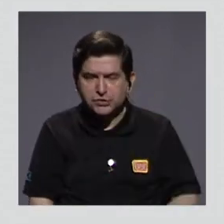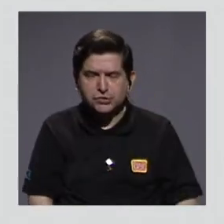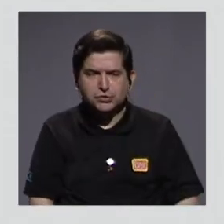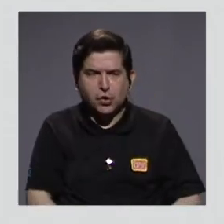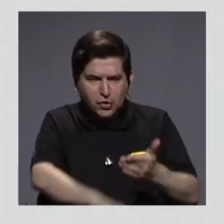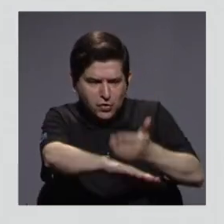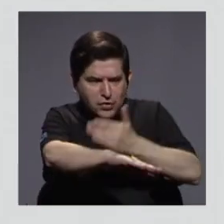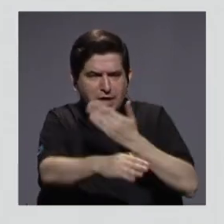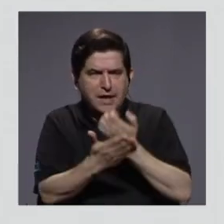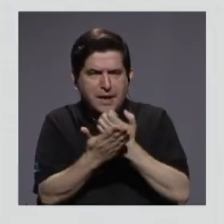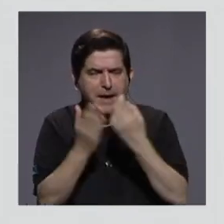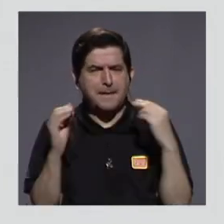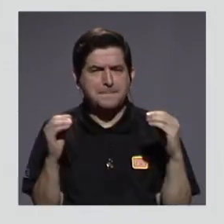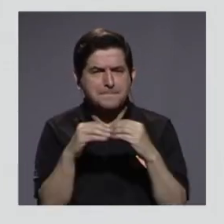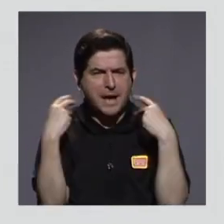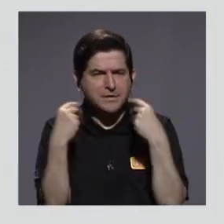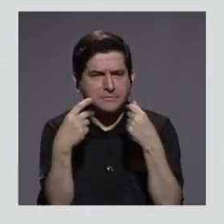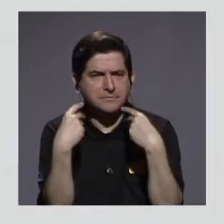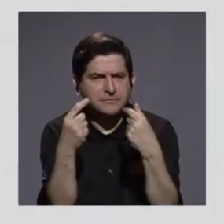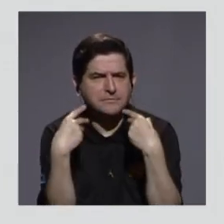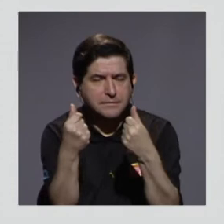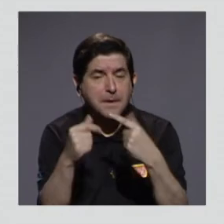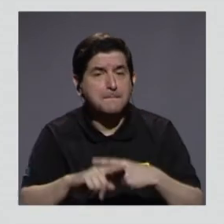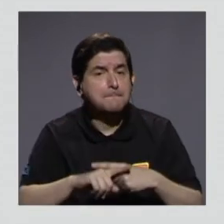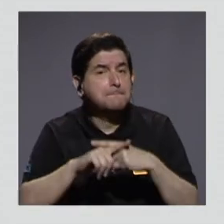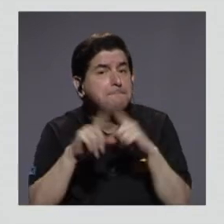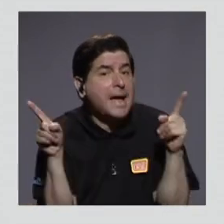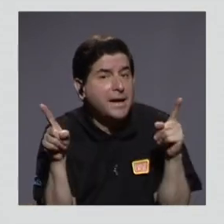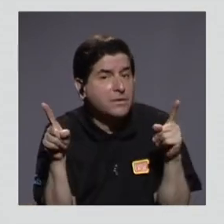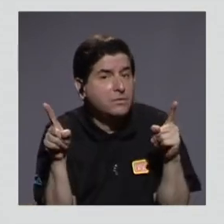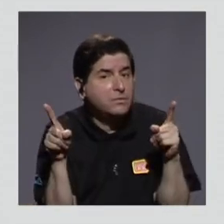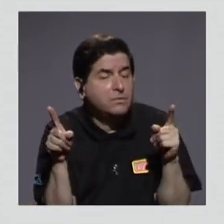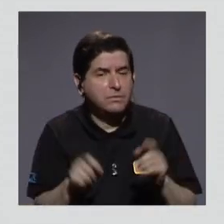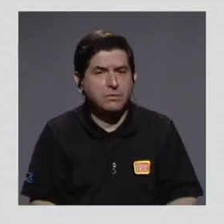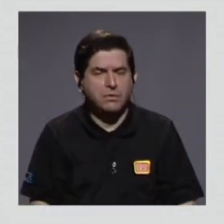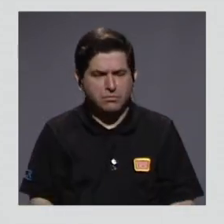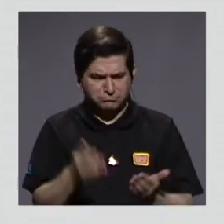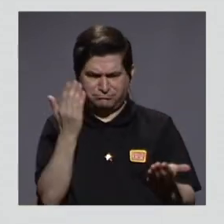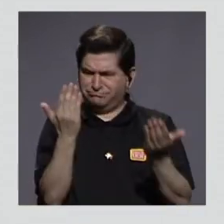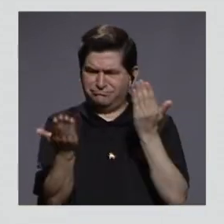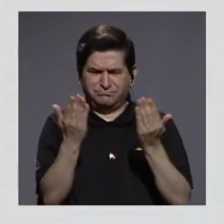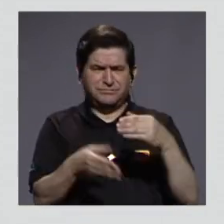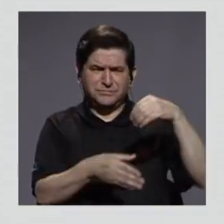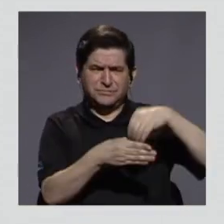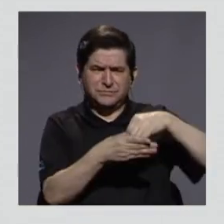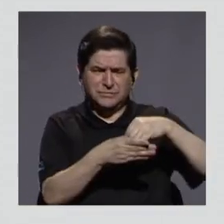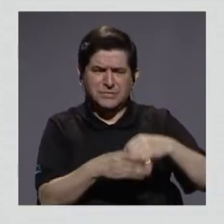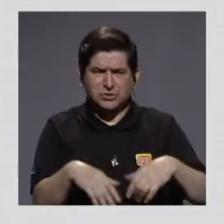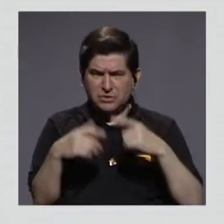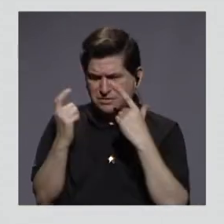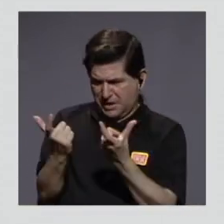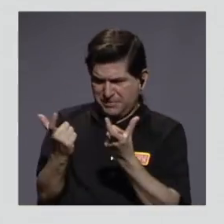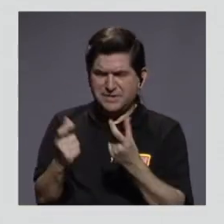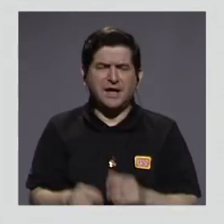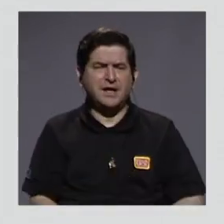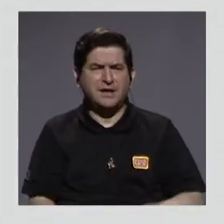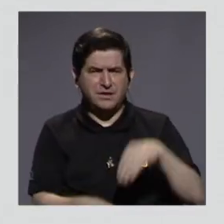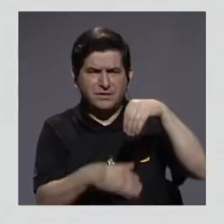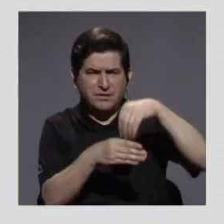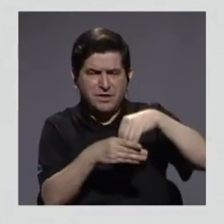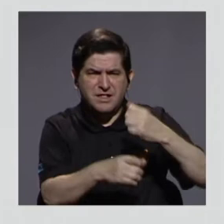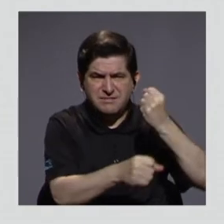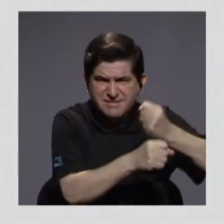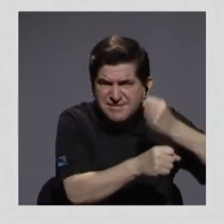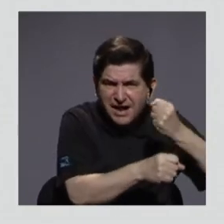económico ha crecido más rápida más rápidamente pero aún así cuando lo comparamos con el aporte del capital y el aporte del trabajo